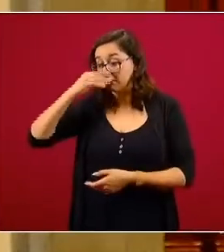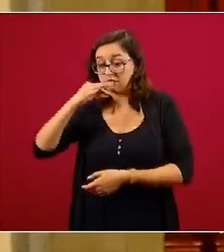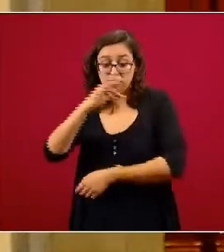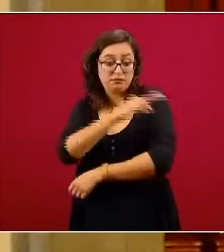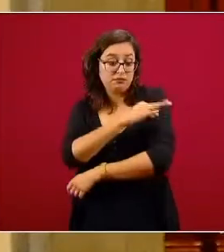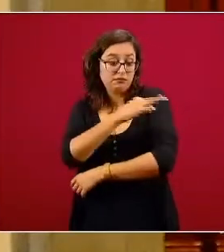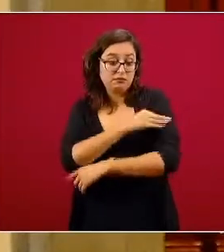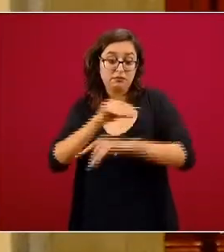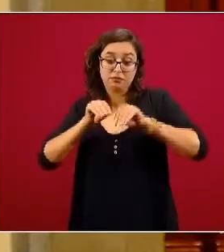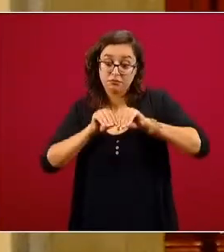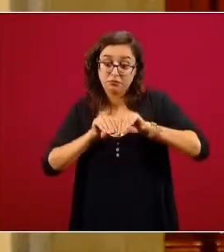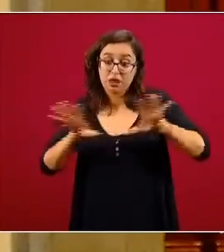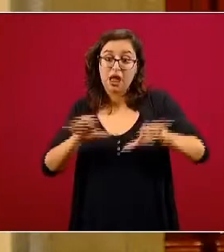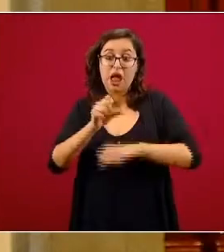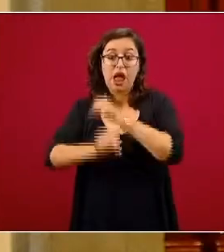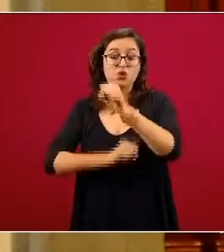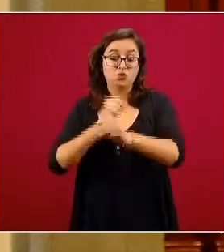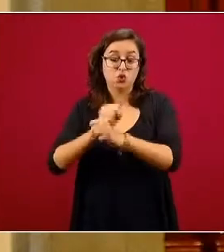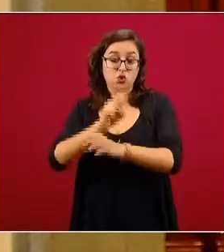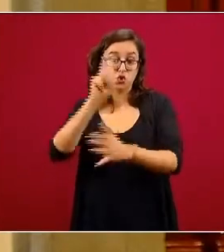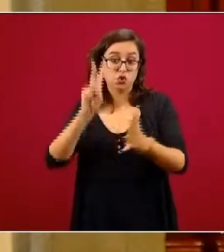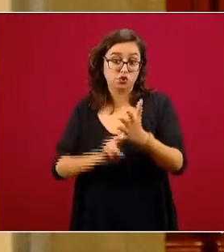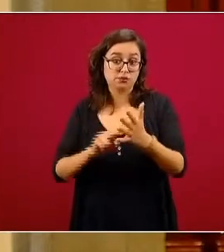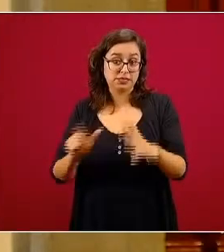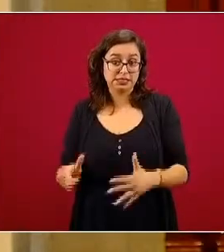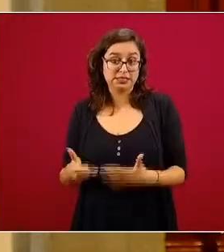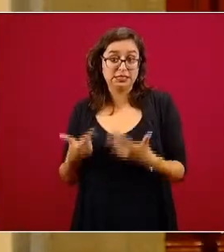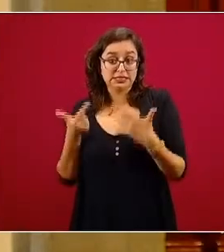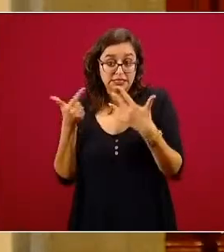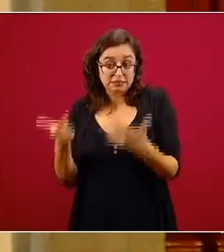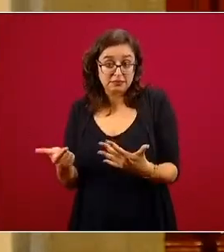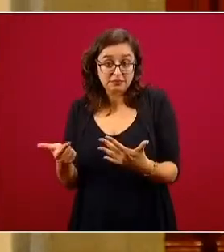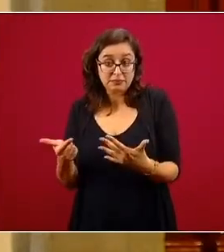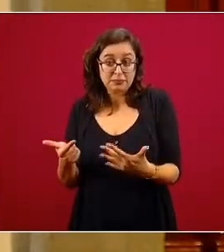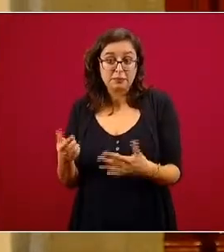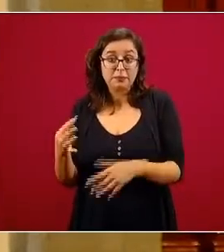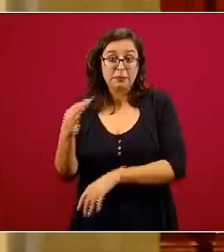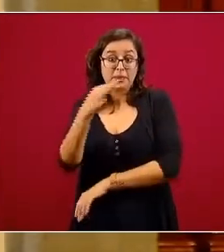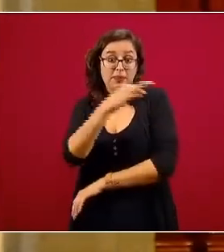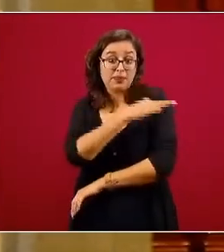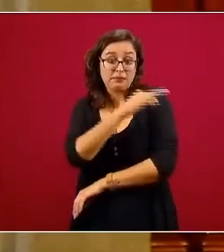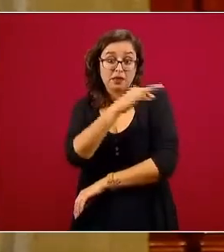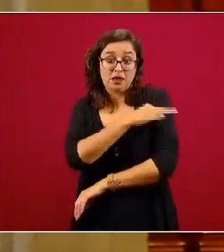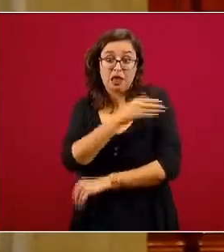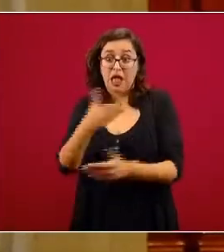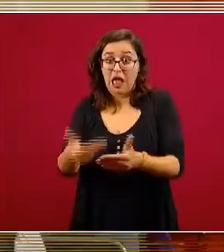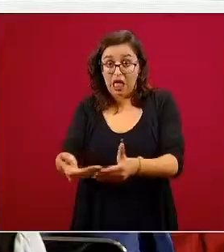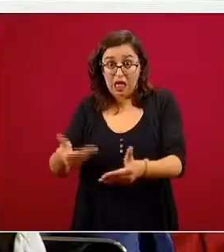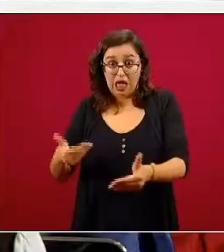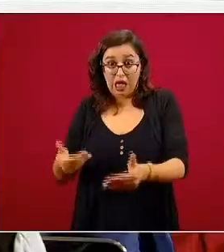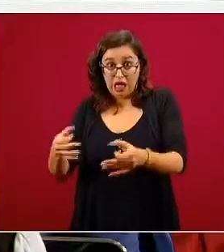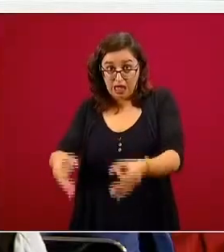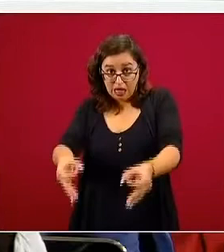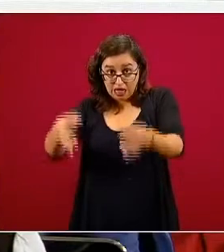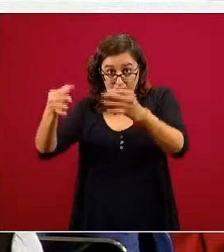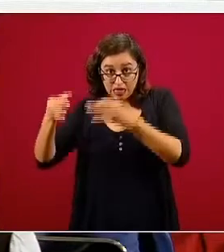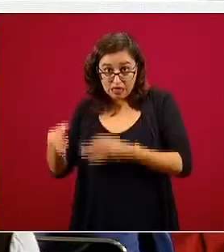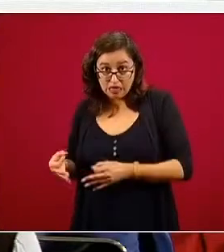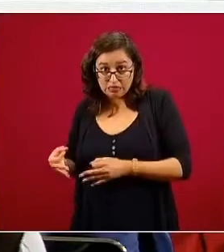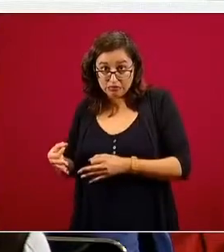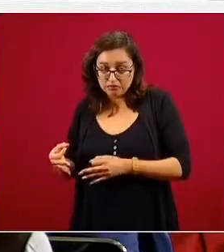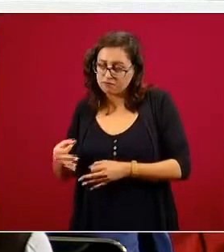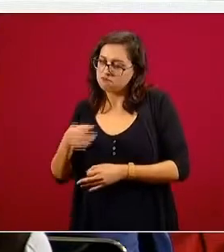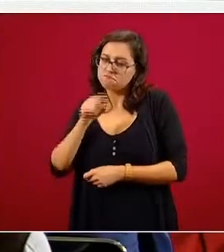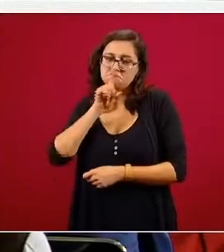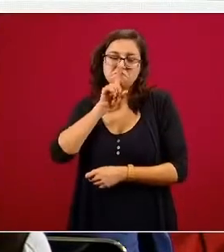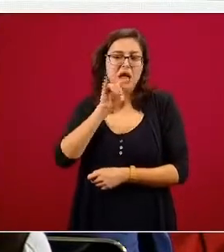estableció en 2007, nunca se ha logrado que la vacuna se ponga antes del cambio de año.